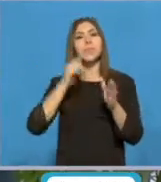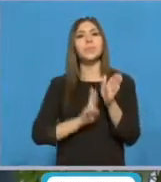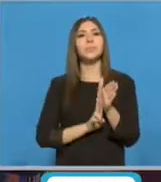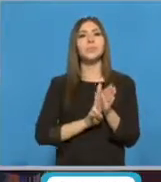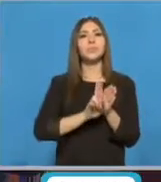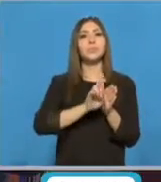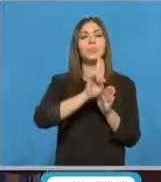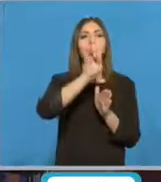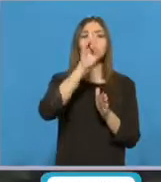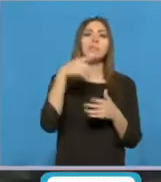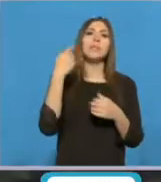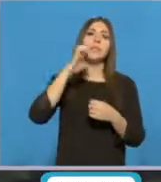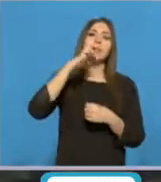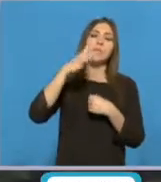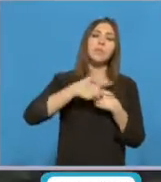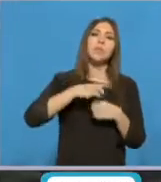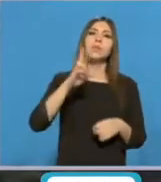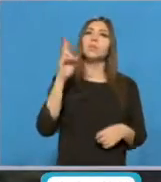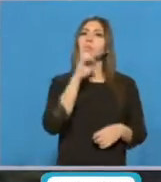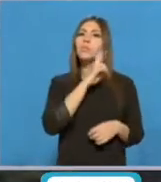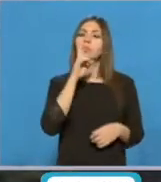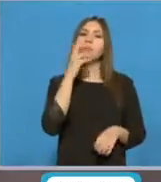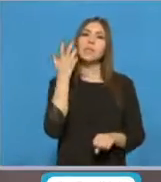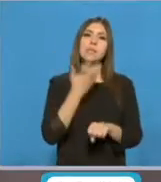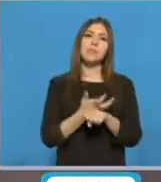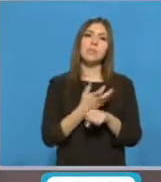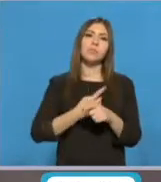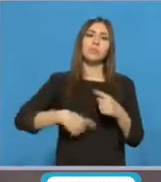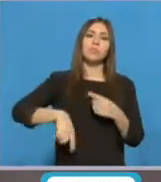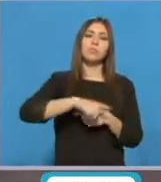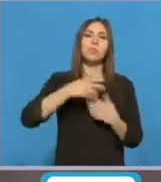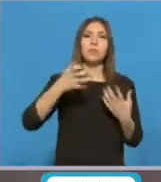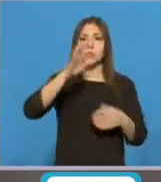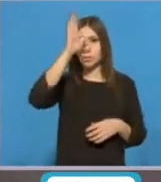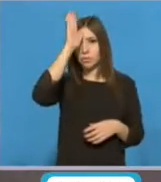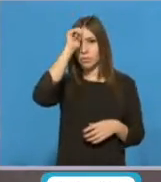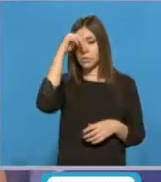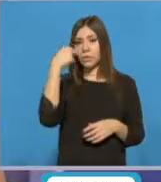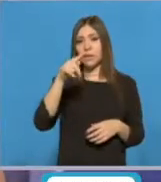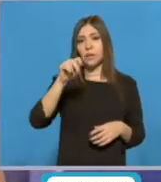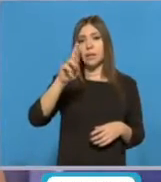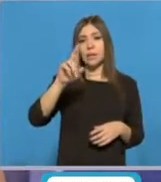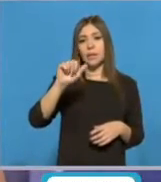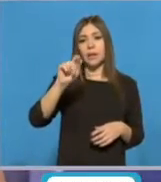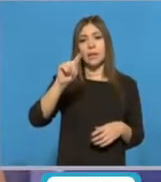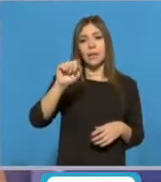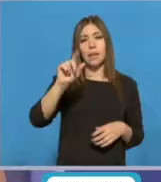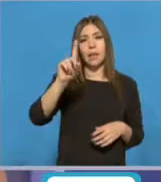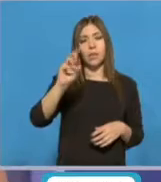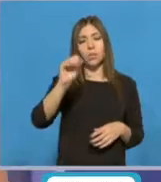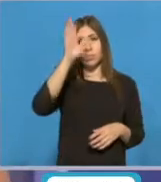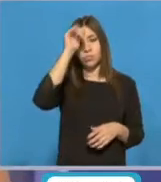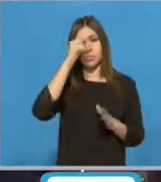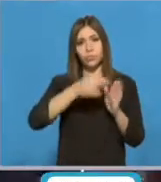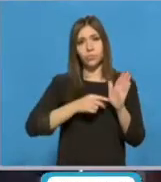Reino Unido, Rusia y Estados Unidos hicieron un acuerdo que se llama el Tratado sobre